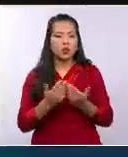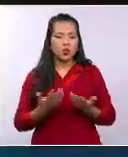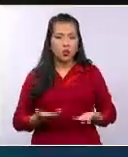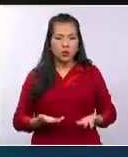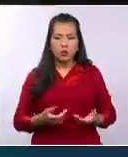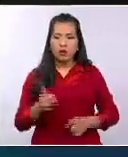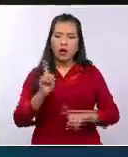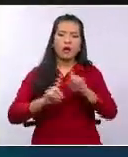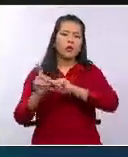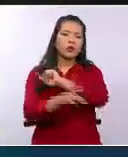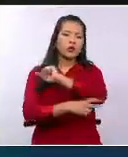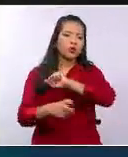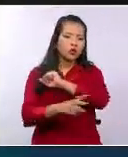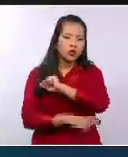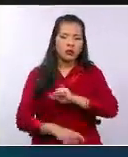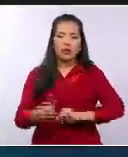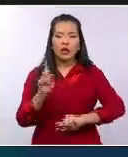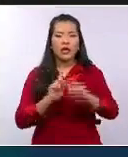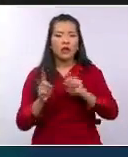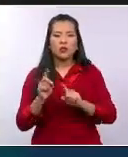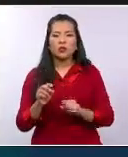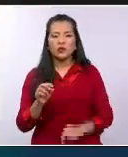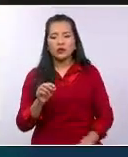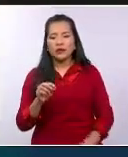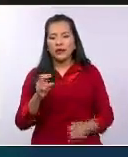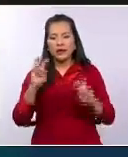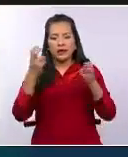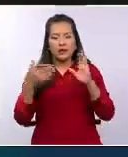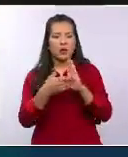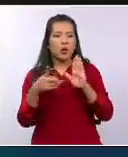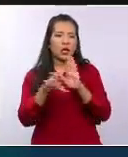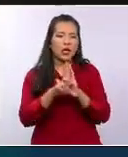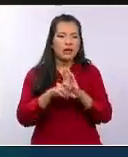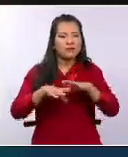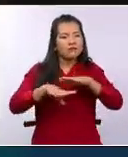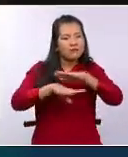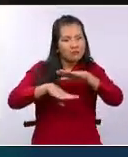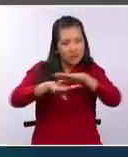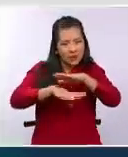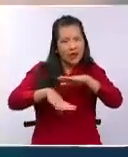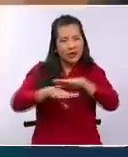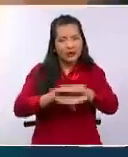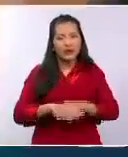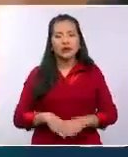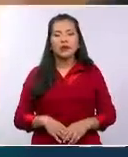robo agravado, estamos hablando de delitos bajos que están tipificados con